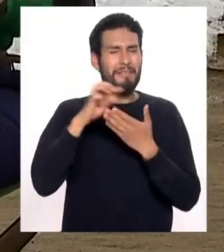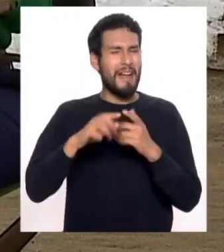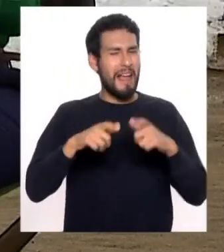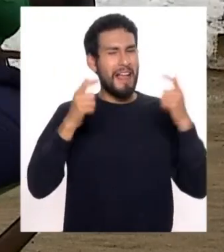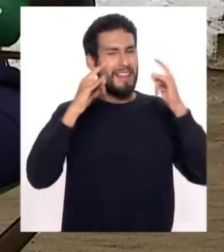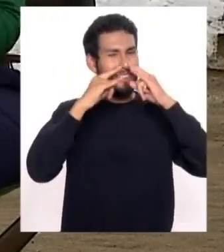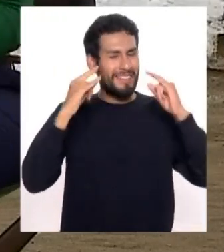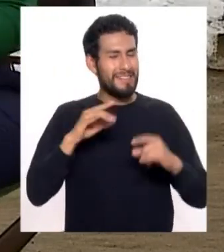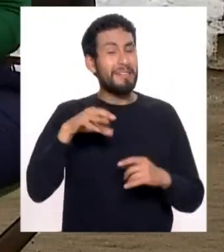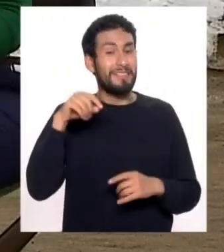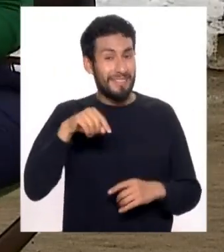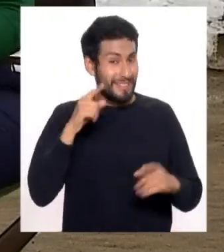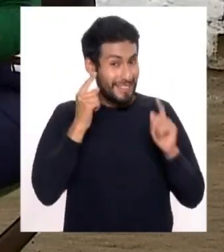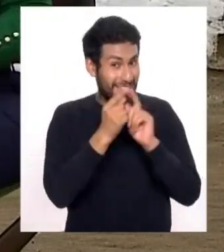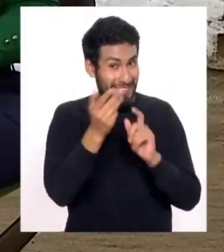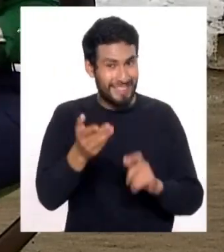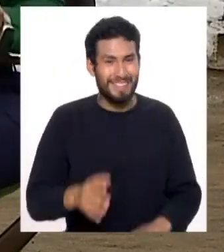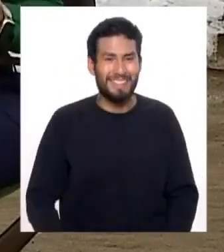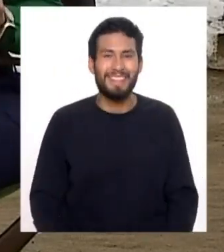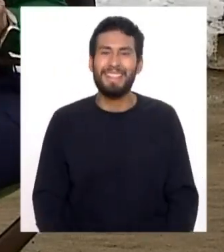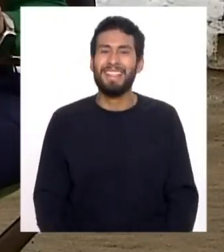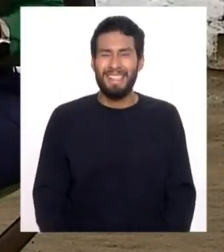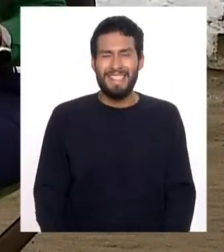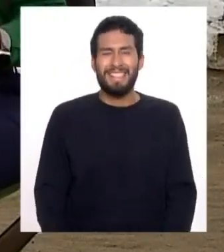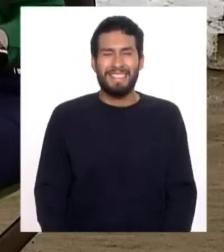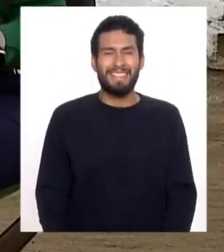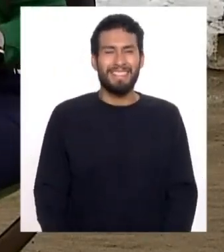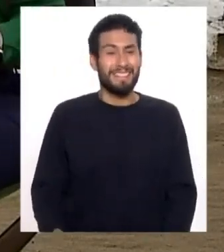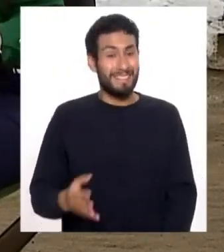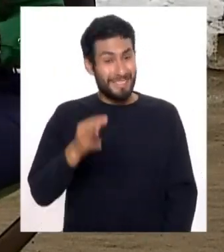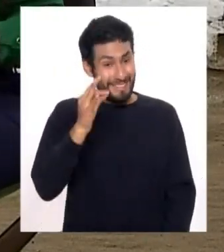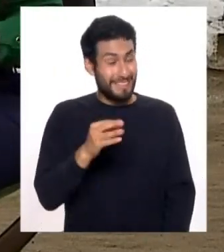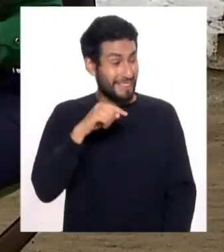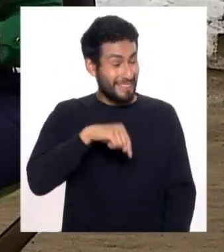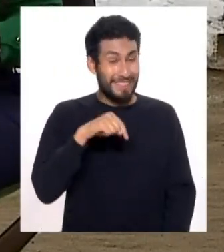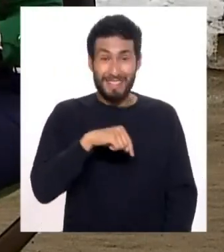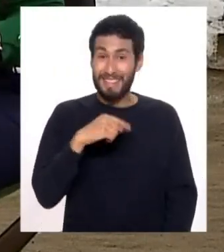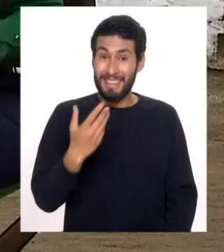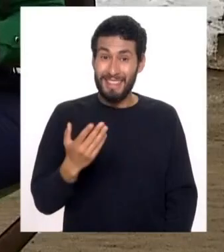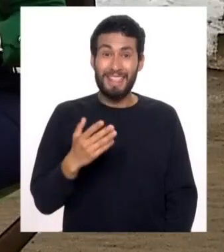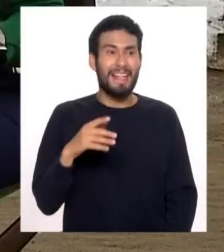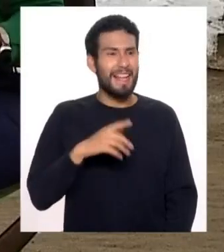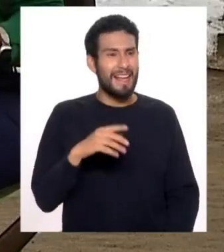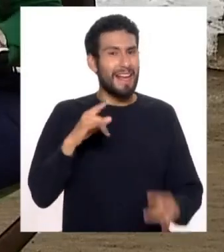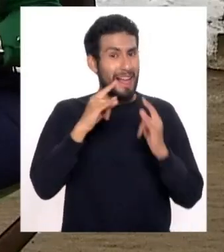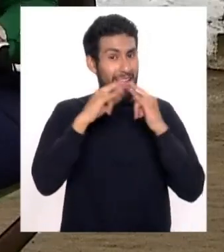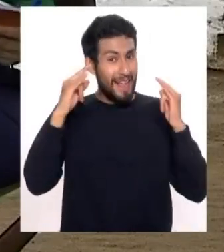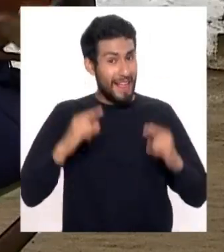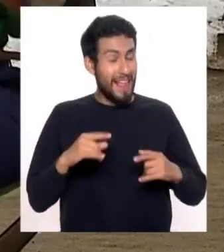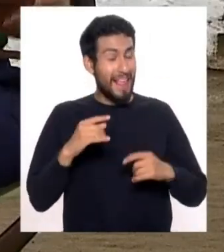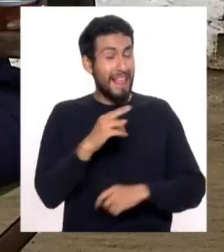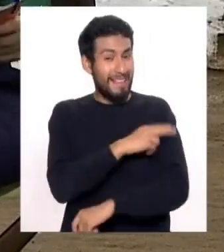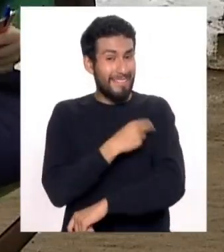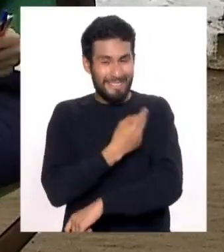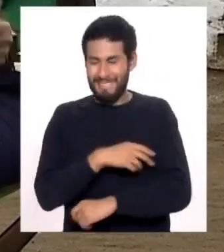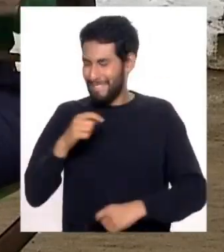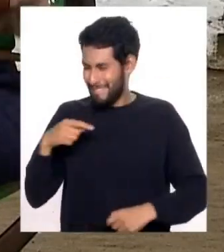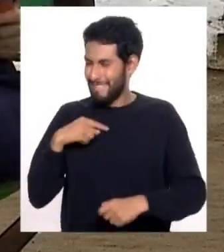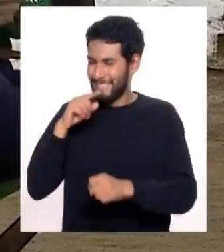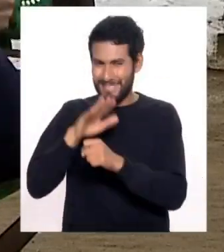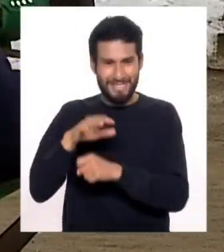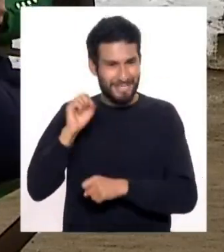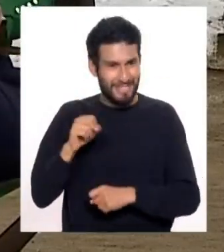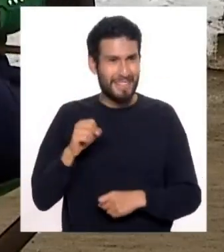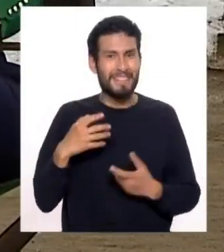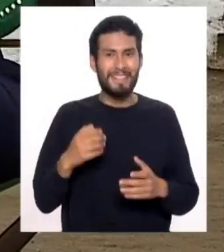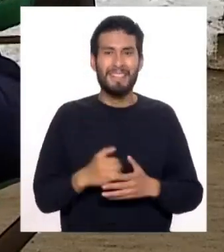estamos llegando a ti. Así es. Entonces, evidentemente, hoy día estamos en la campaña, ¿no? Como lo prometimos,